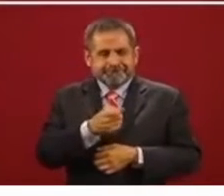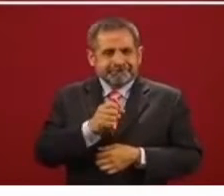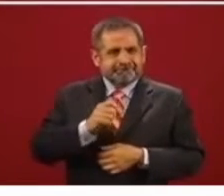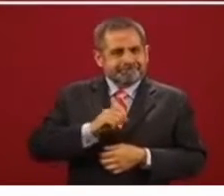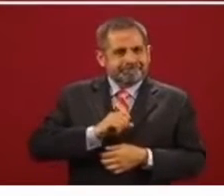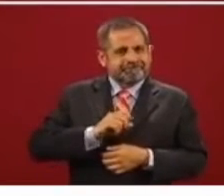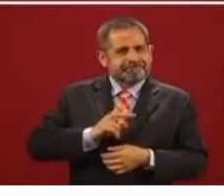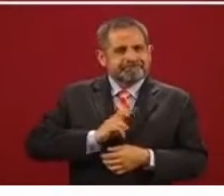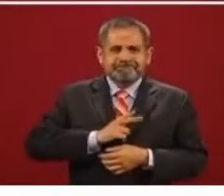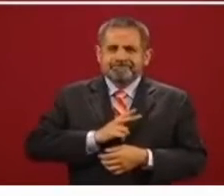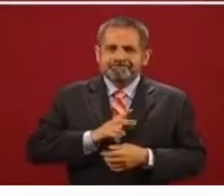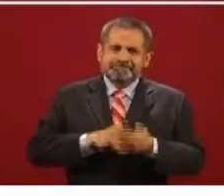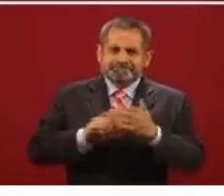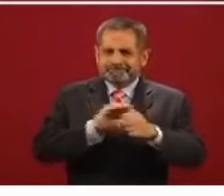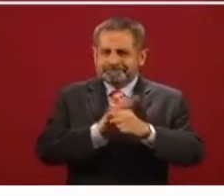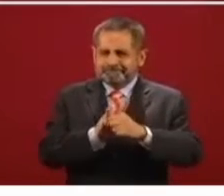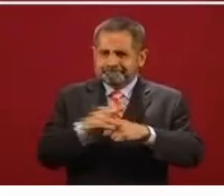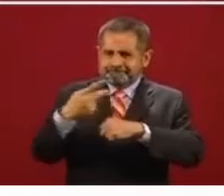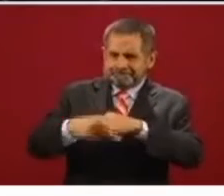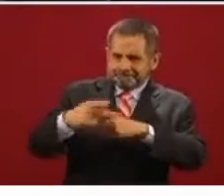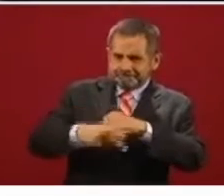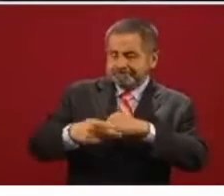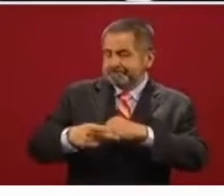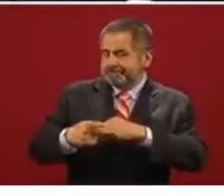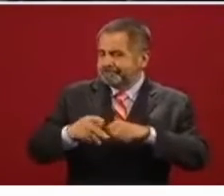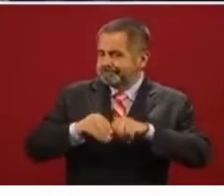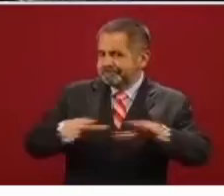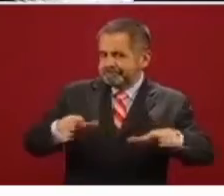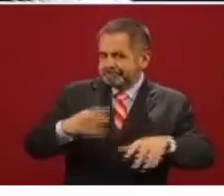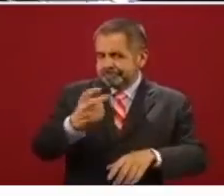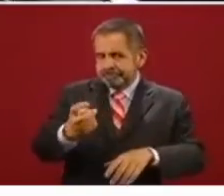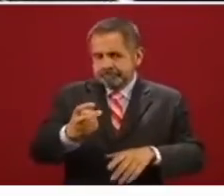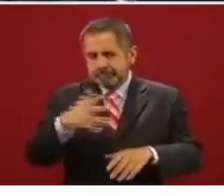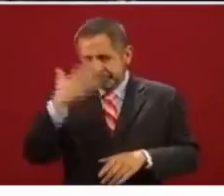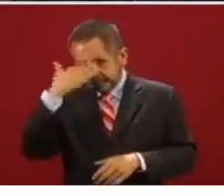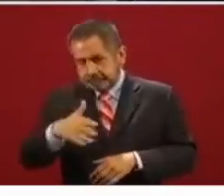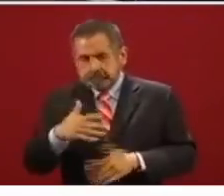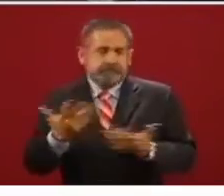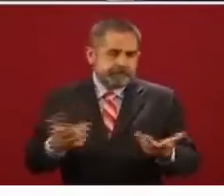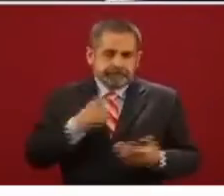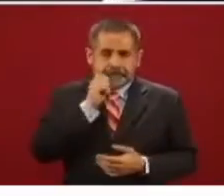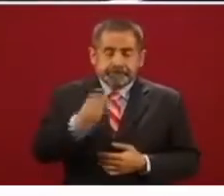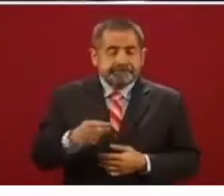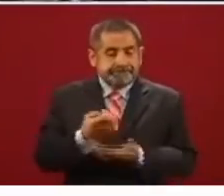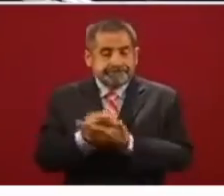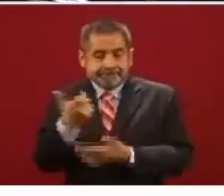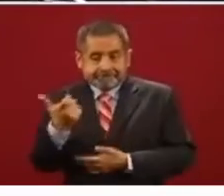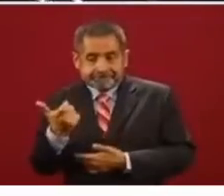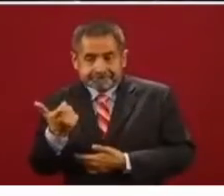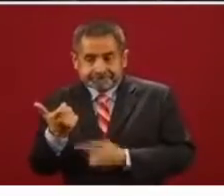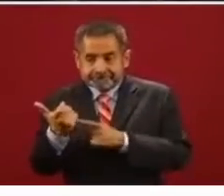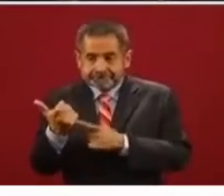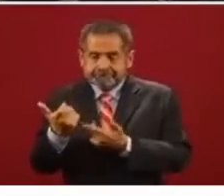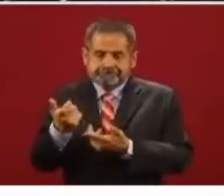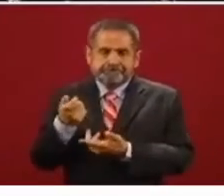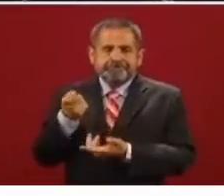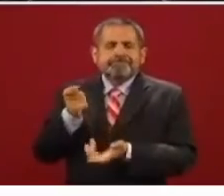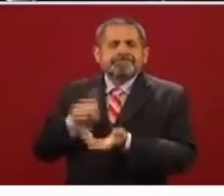riesgoso, peligroso, y por eso estamos tomando todas las medidas que ya ustedes conocen, pues también la economía hoy en día podríamos decir que está